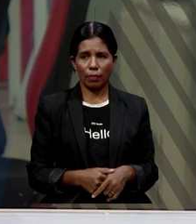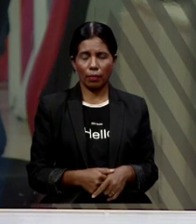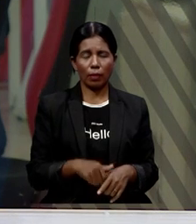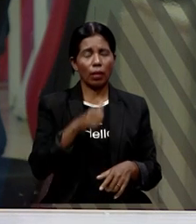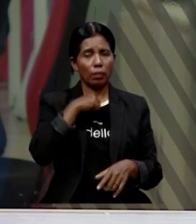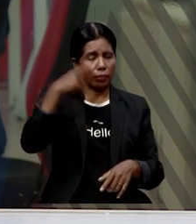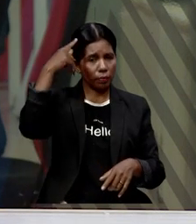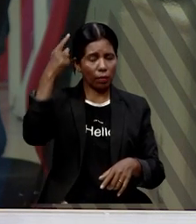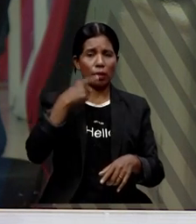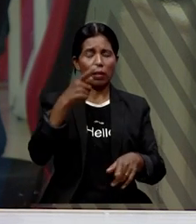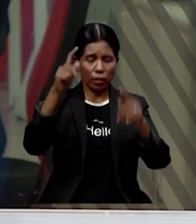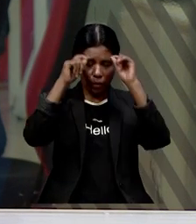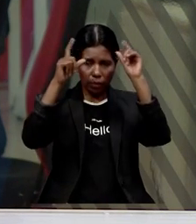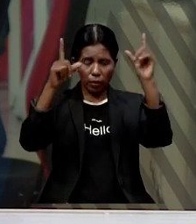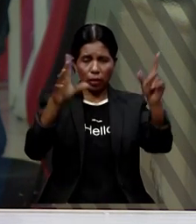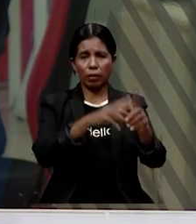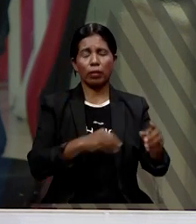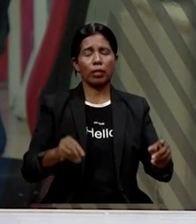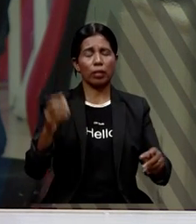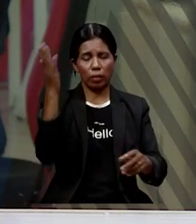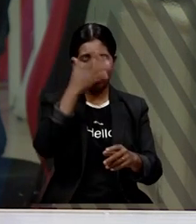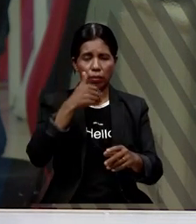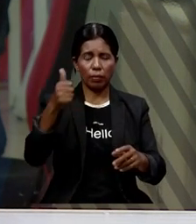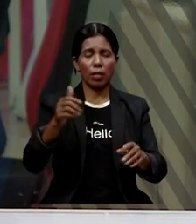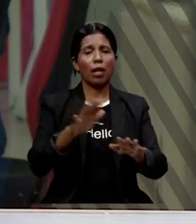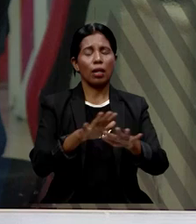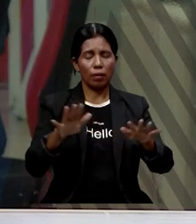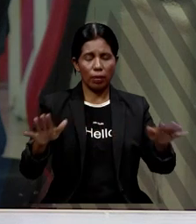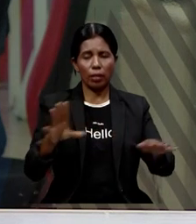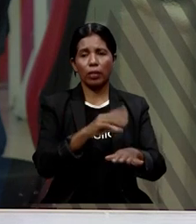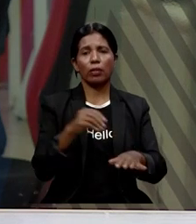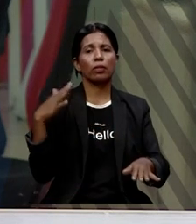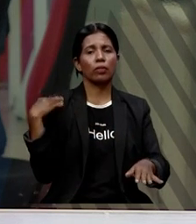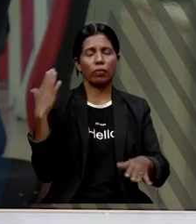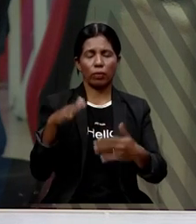Papa Francisco até de Timor-Leste tinha murak maklabarik no zovensira.